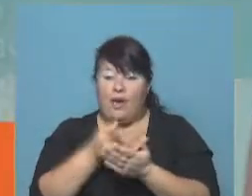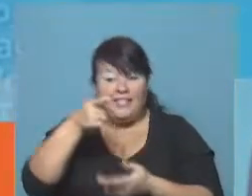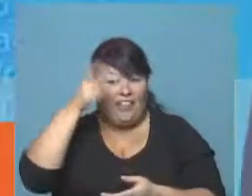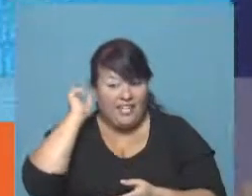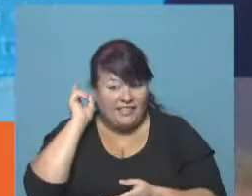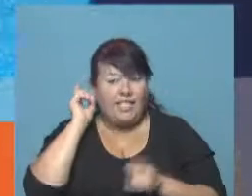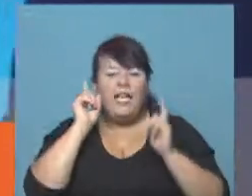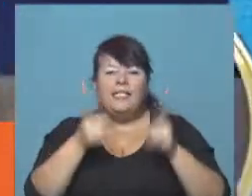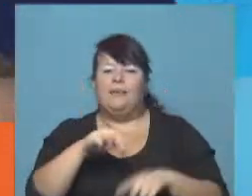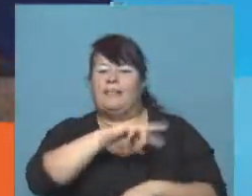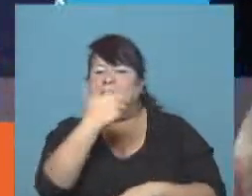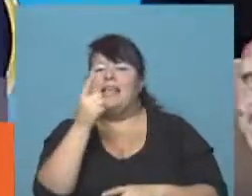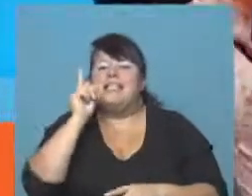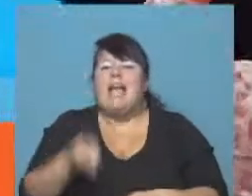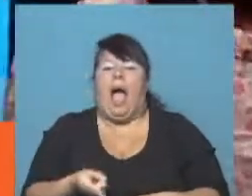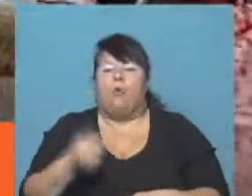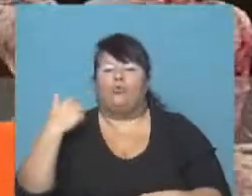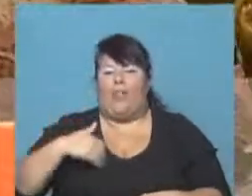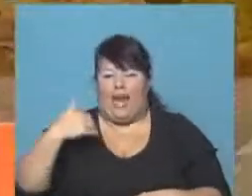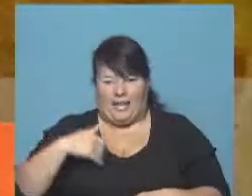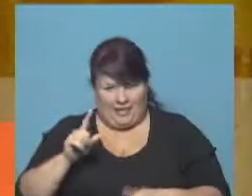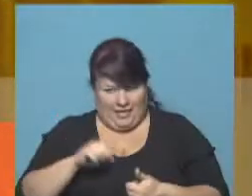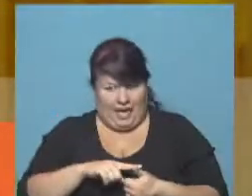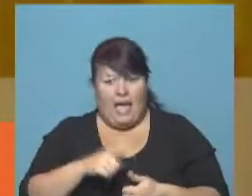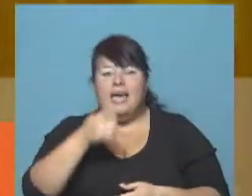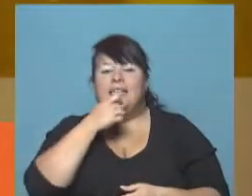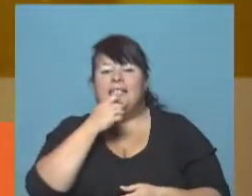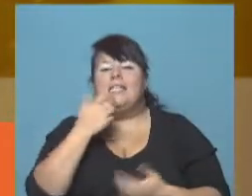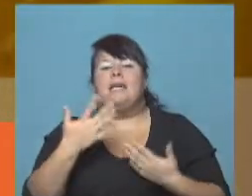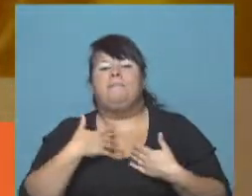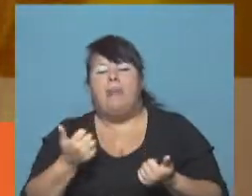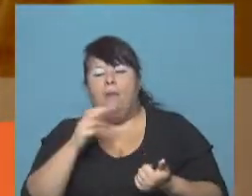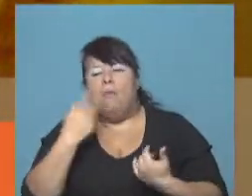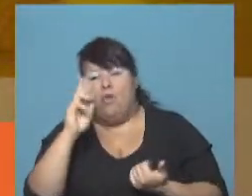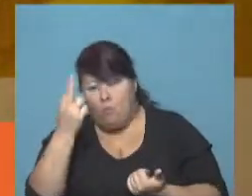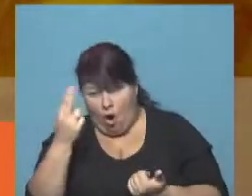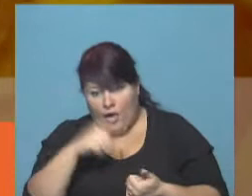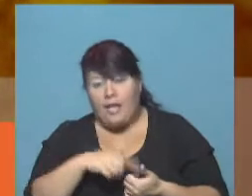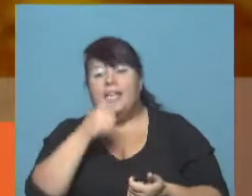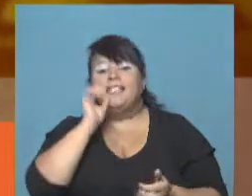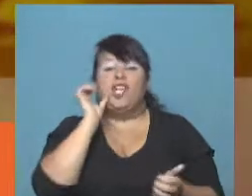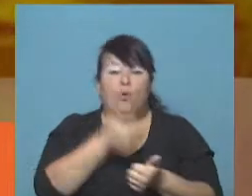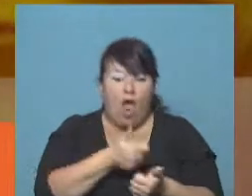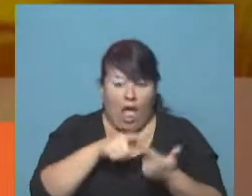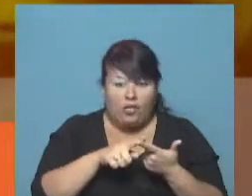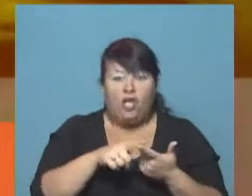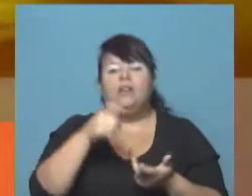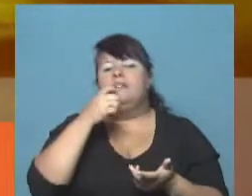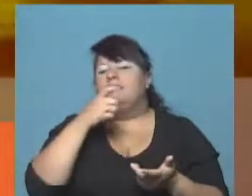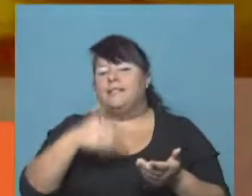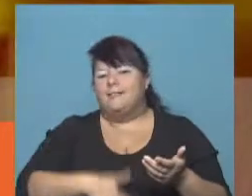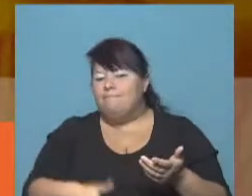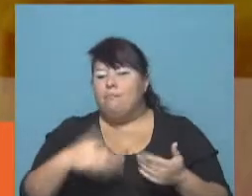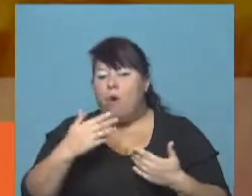Chile incluye las 3 causales que existen en la Argentina: cuando haya peligro para la salud de la mujer, en caso de violación y cuando el